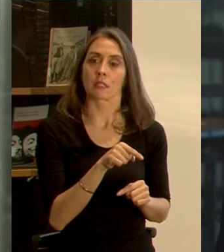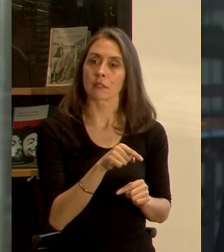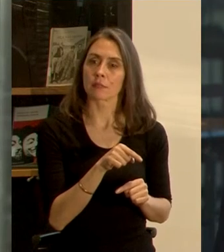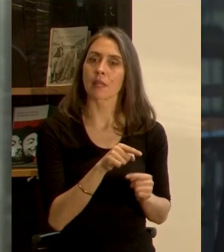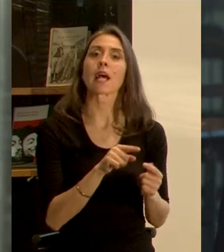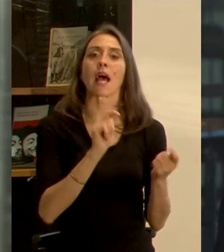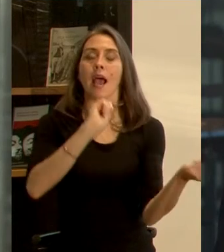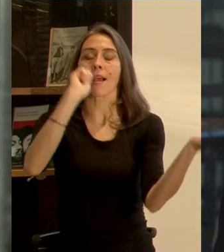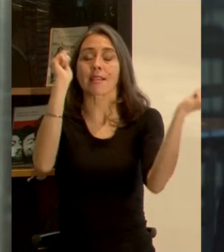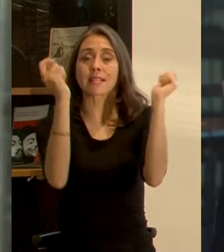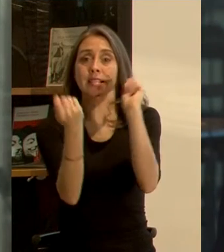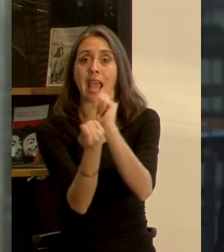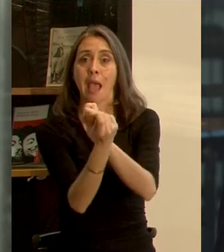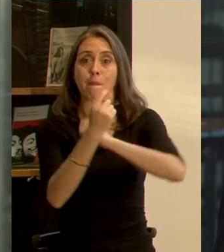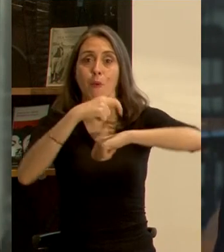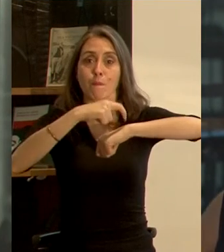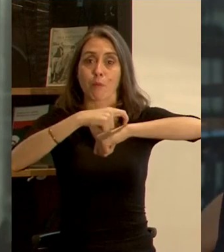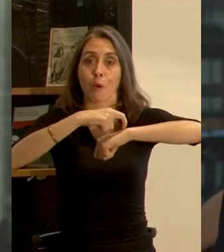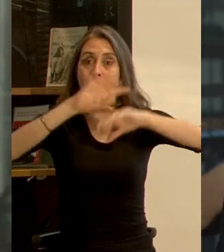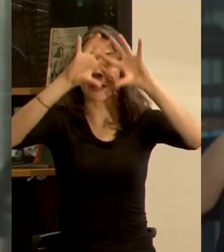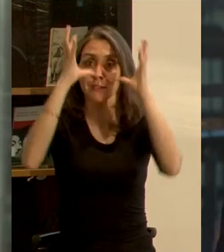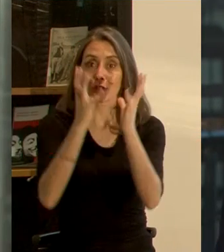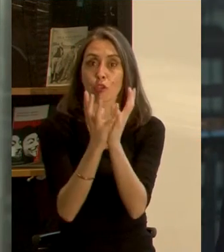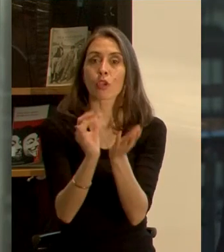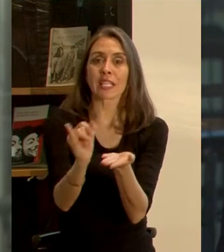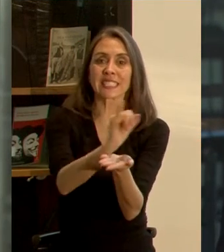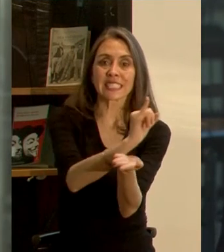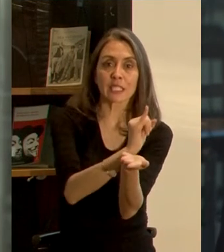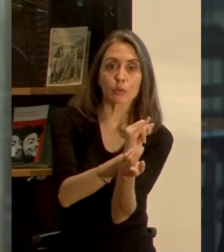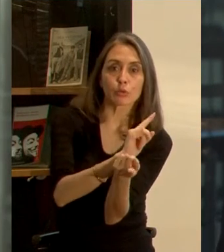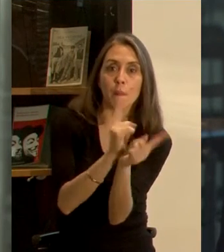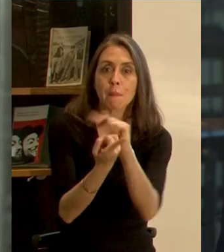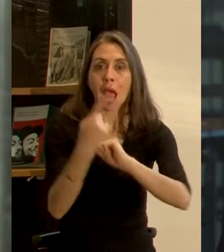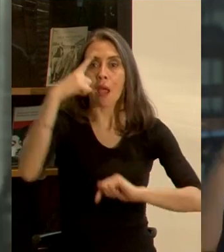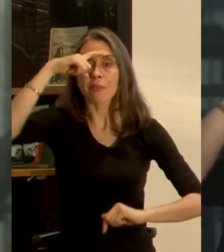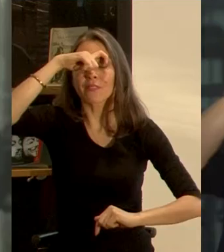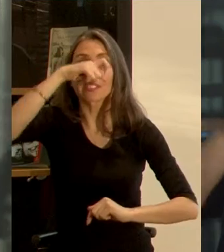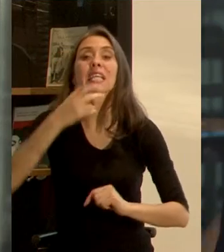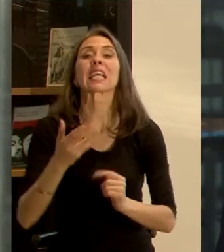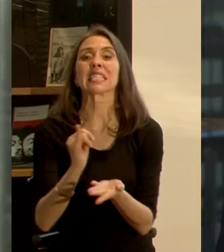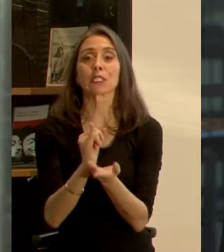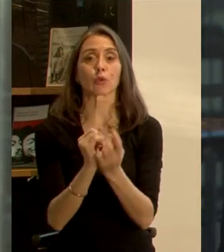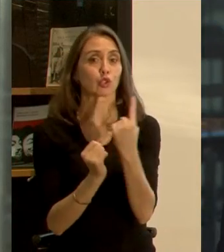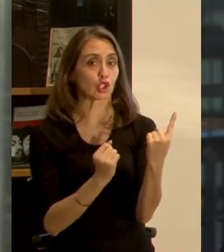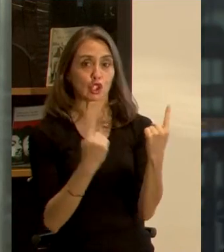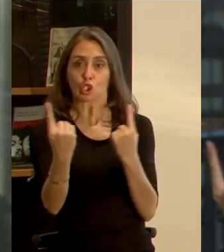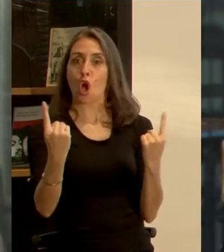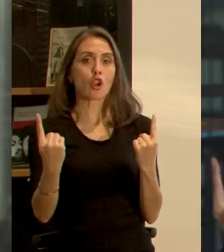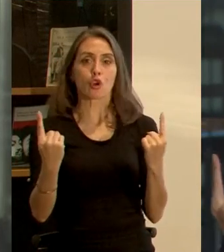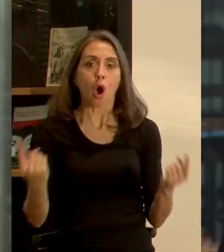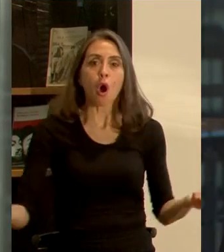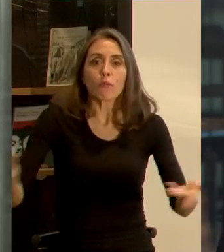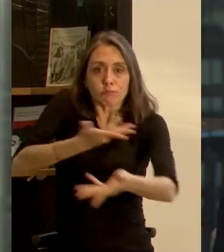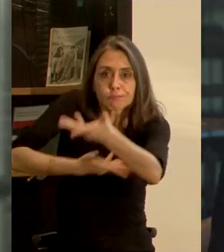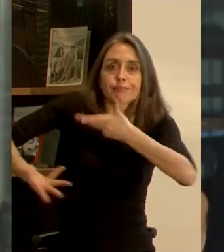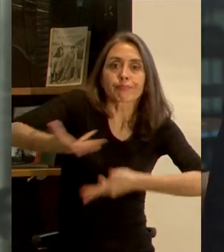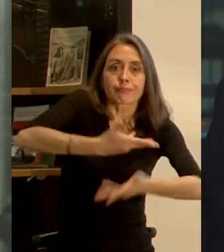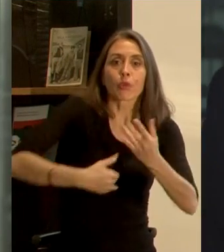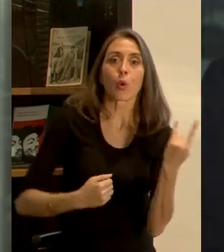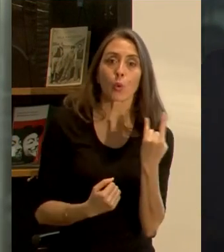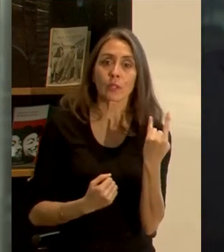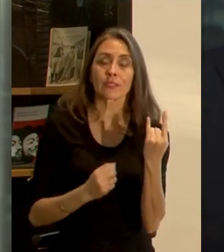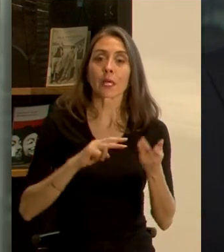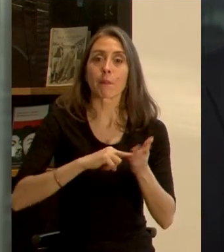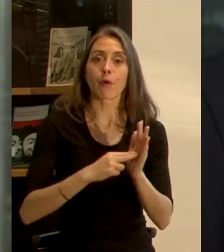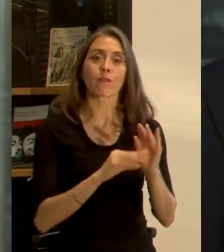era, tenemos que constituir instituciones complejas, y las instituciones complejas son colaborativas. Y la universidad también tiene un problema, porque la universidad